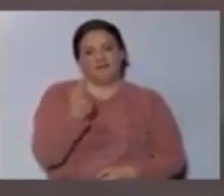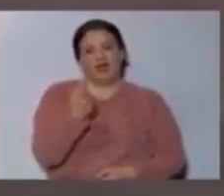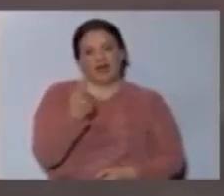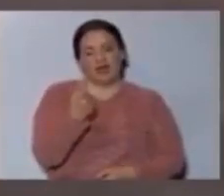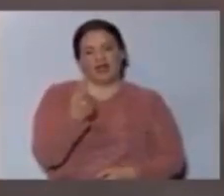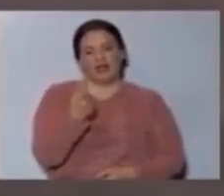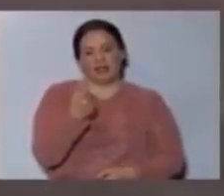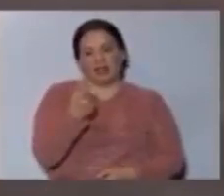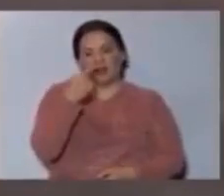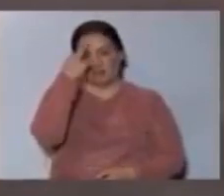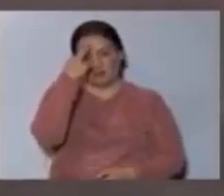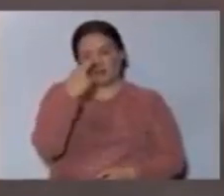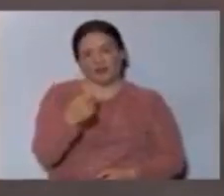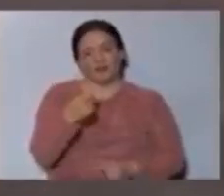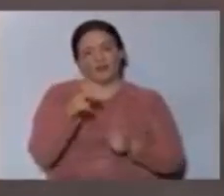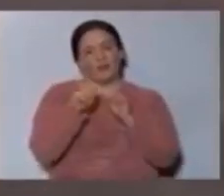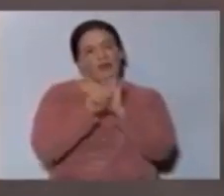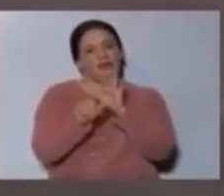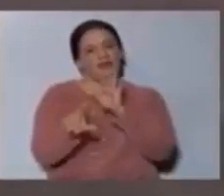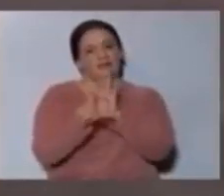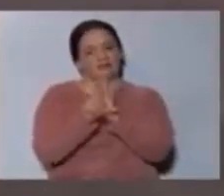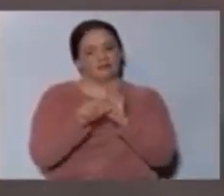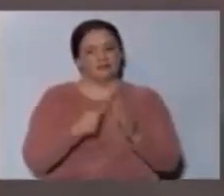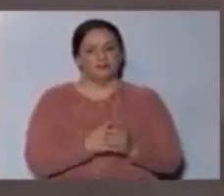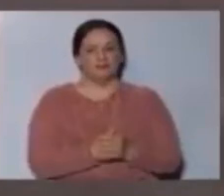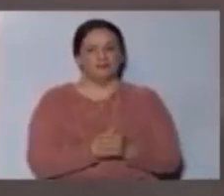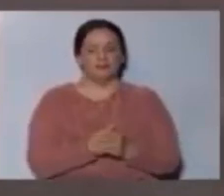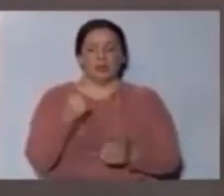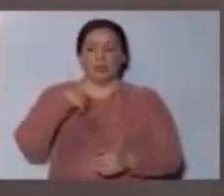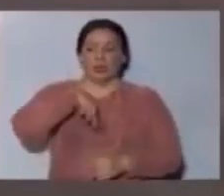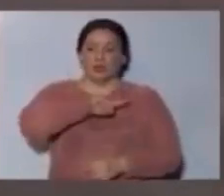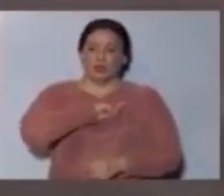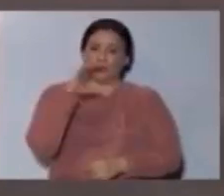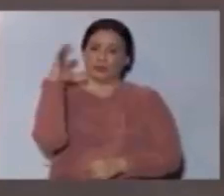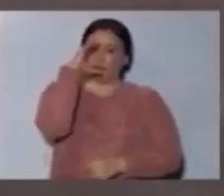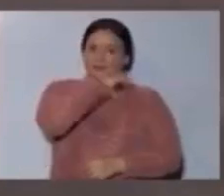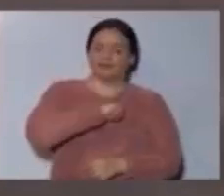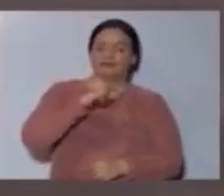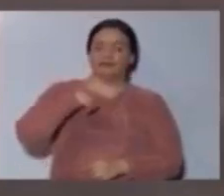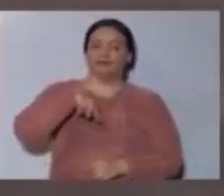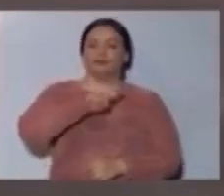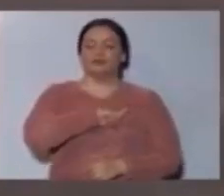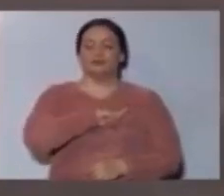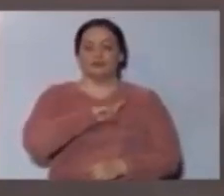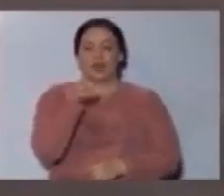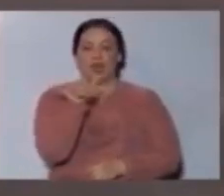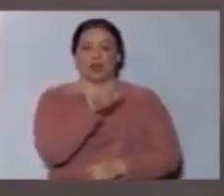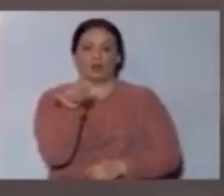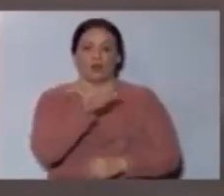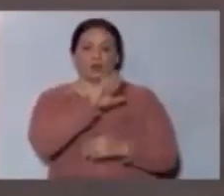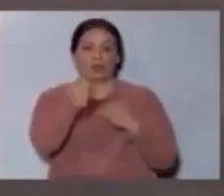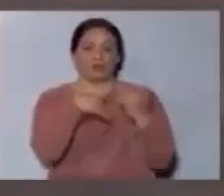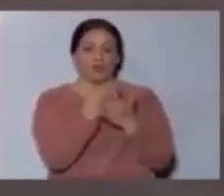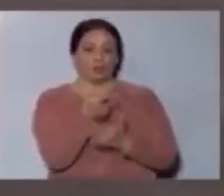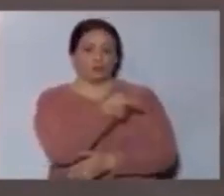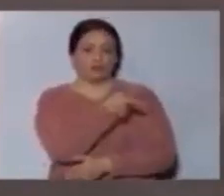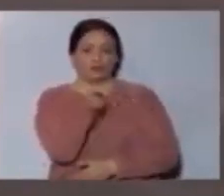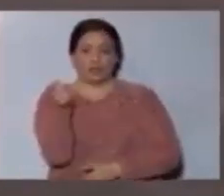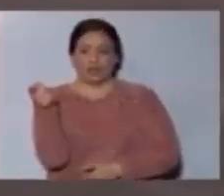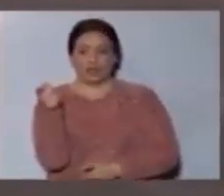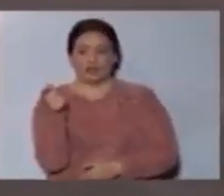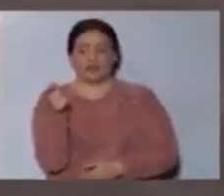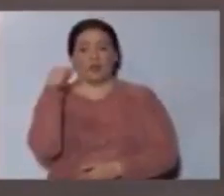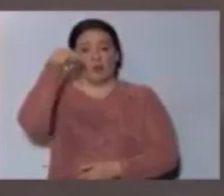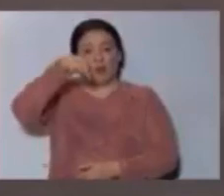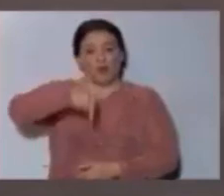vez más al primer poder de la República. Nos enteramos nosotros, posiblemente al igual que todos ustedes,